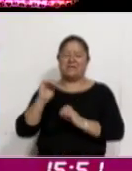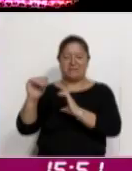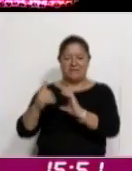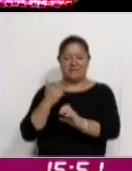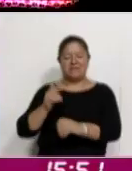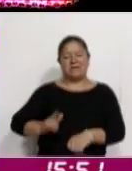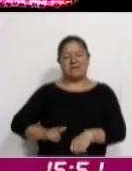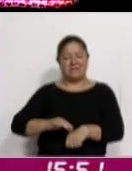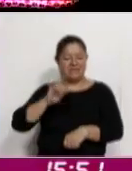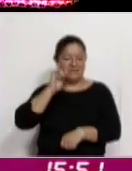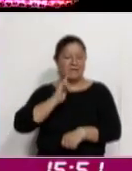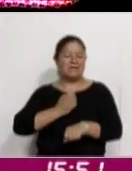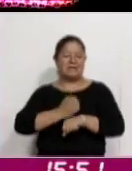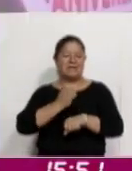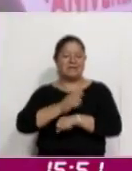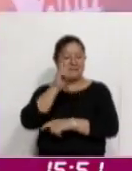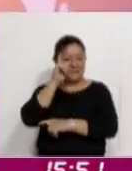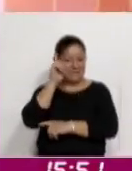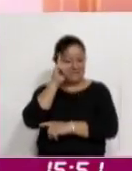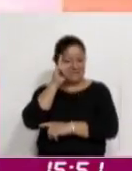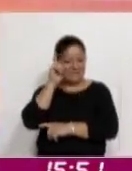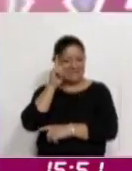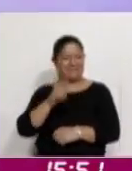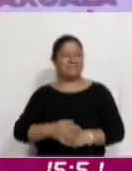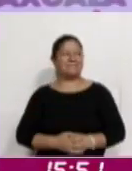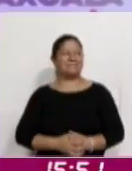estado, Lorena Cuellar Cisneros.